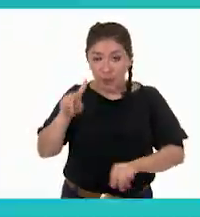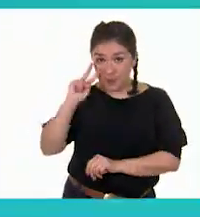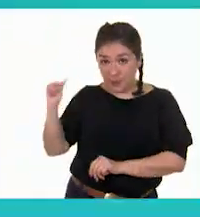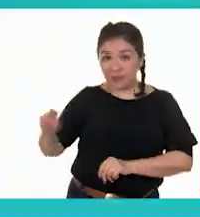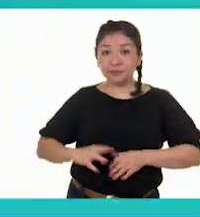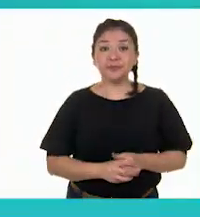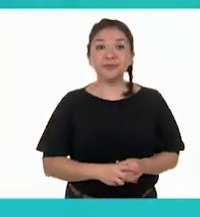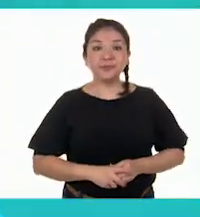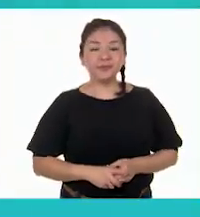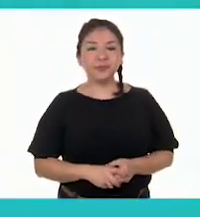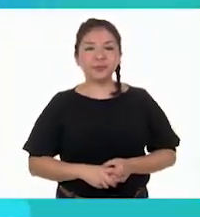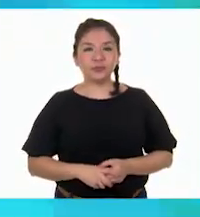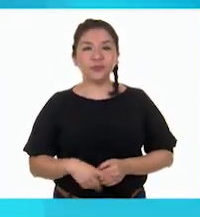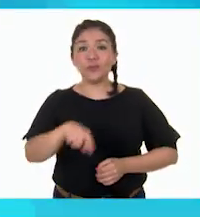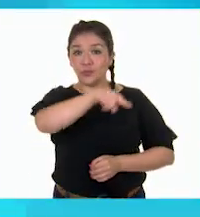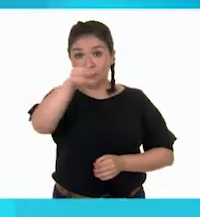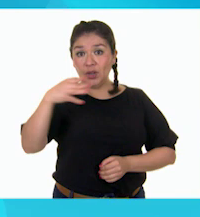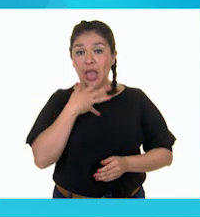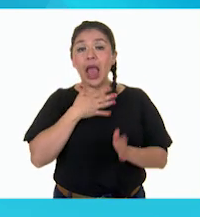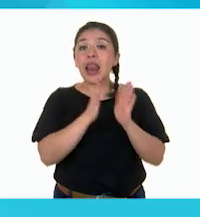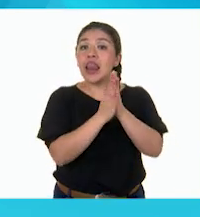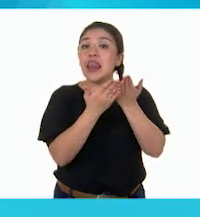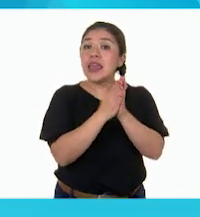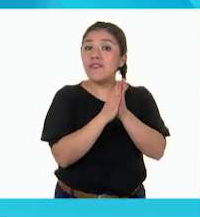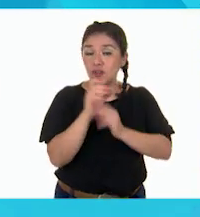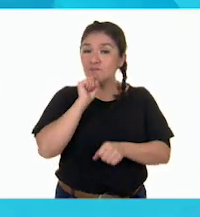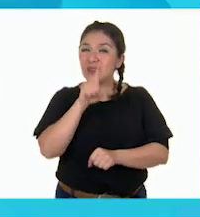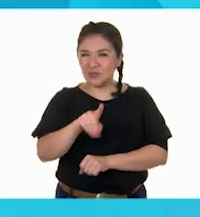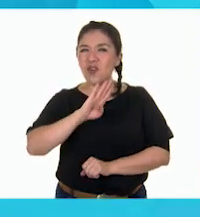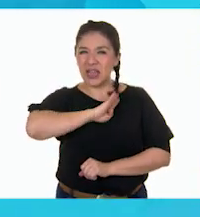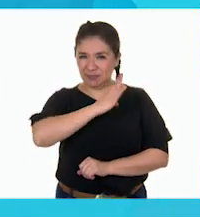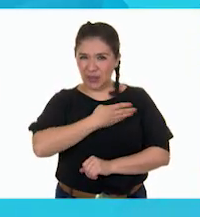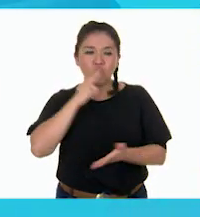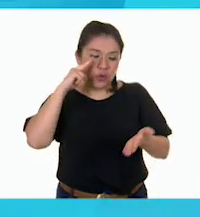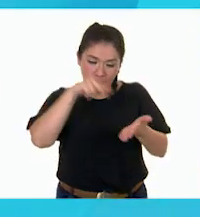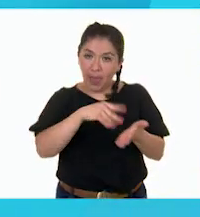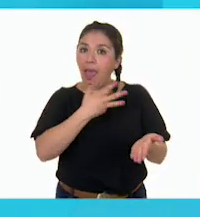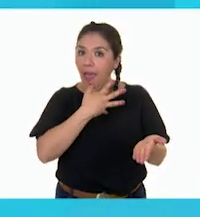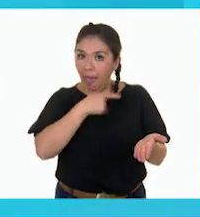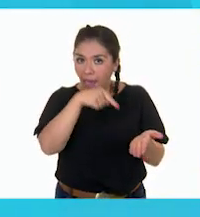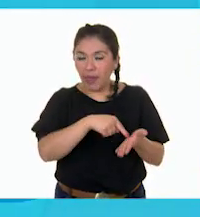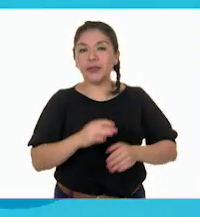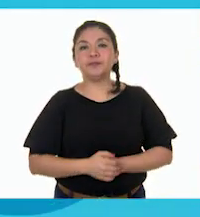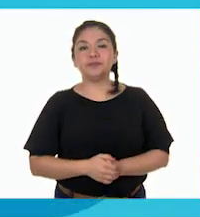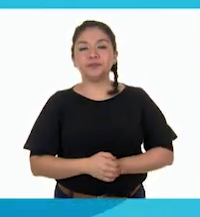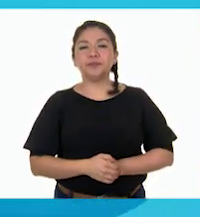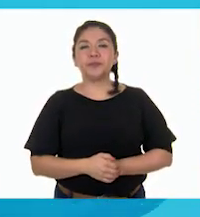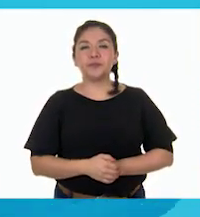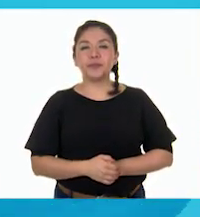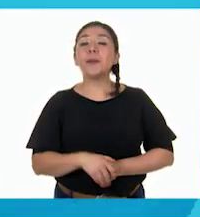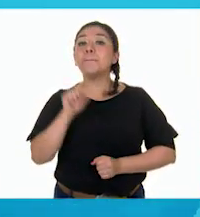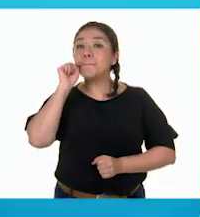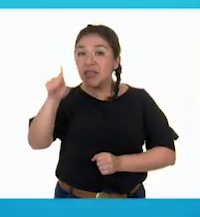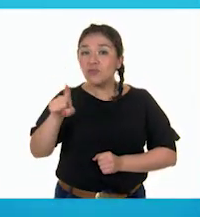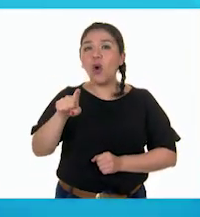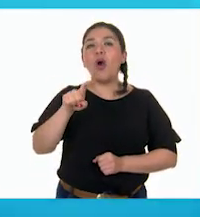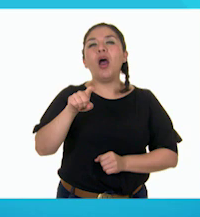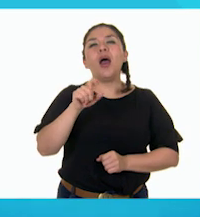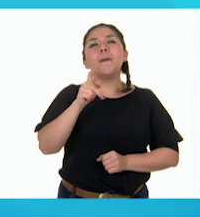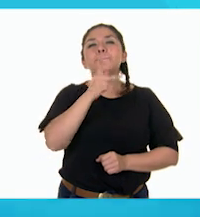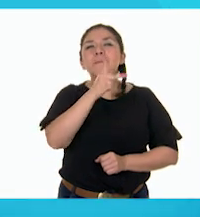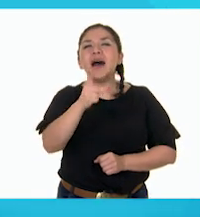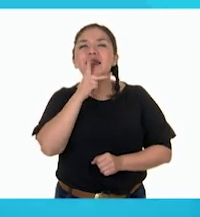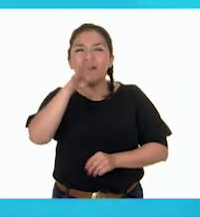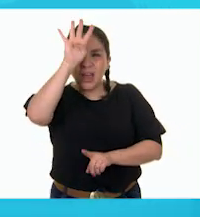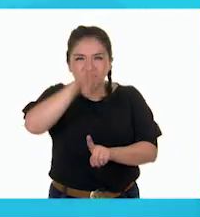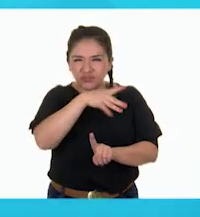tabla. Perfecto. Ustedes la tienen en su libro de lengua materna. Búsquenla. Dice, con las expresiones que acabas de leer en tu